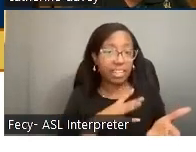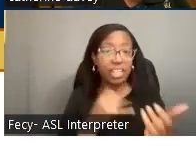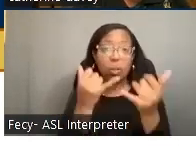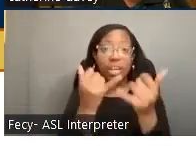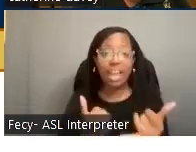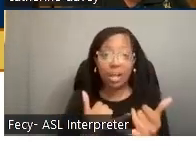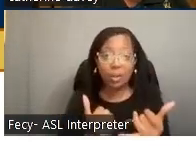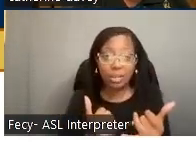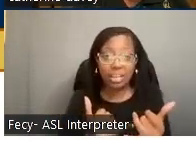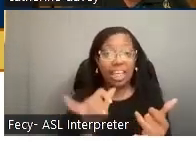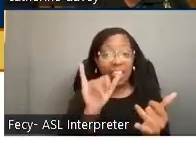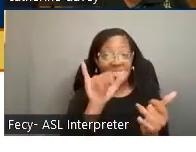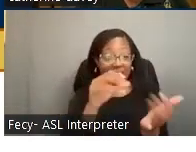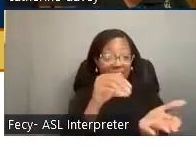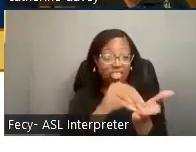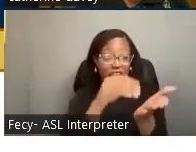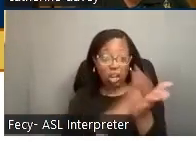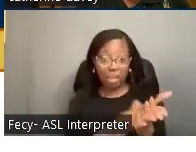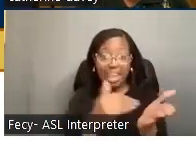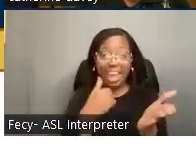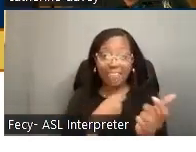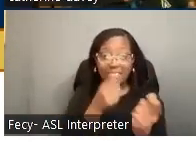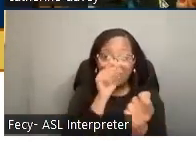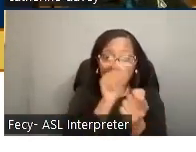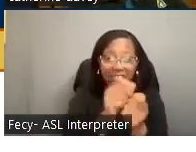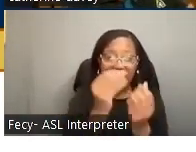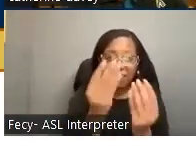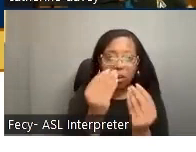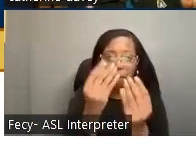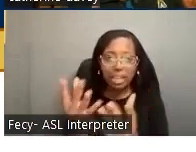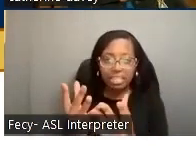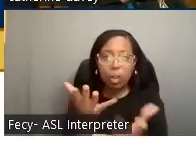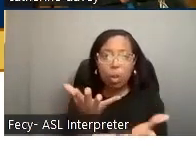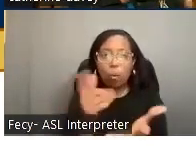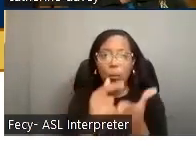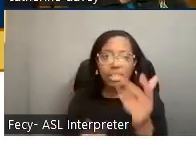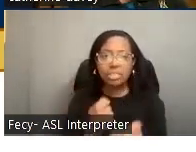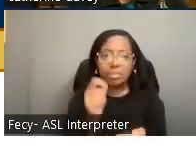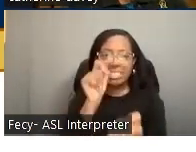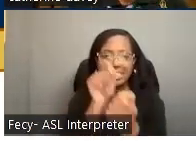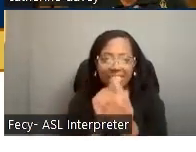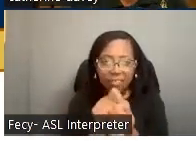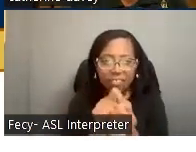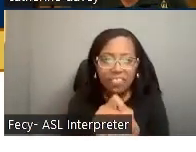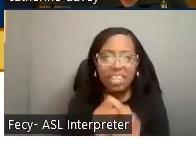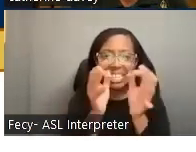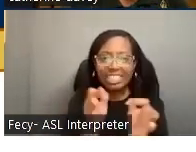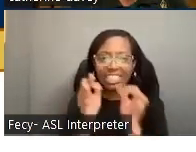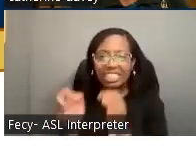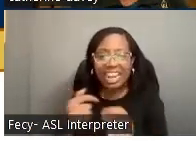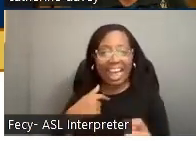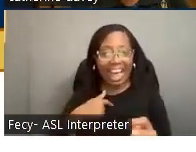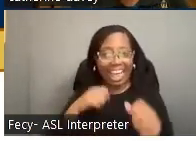lista de document, and it instrucciones en tells her este exactly what documento to do y le and dice exactly what power she exactamente lo has. que hay que hacer, She is exactamente qué tipo de literally poder substituting tiene.